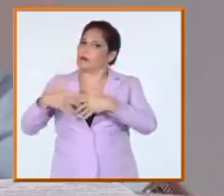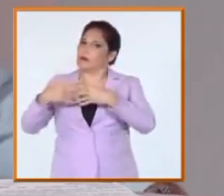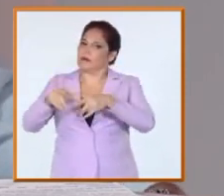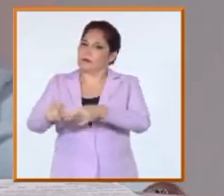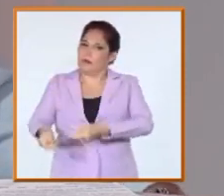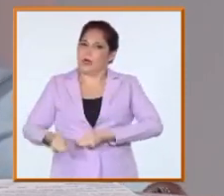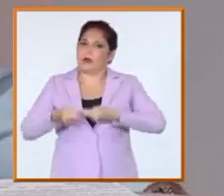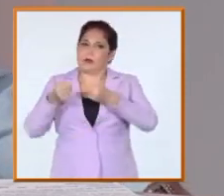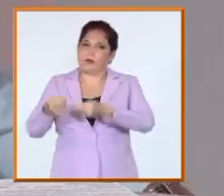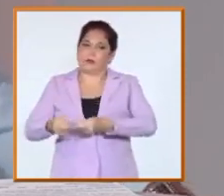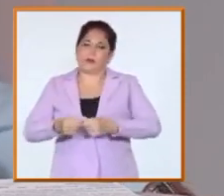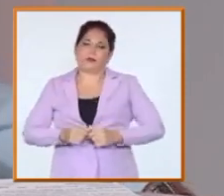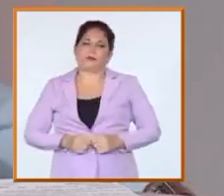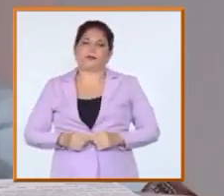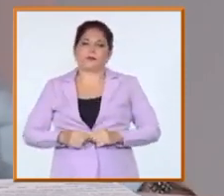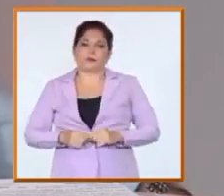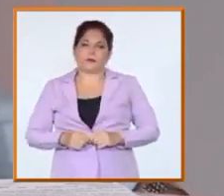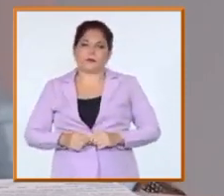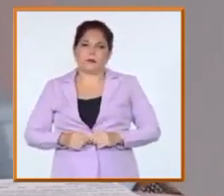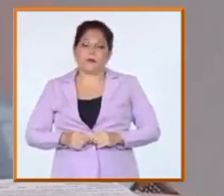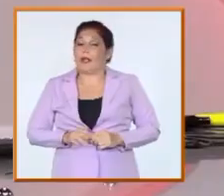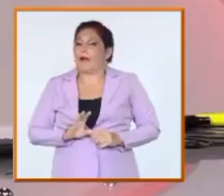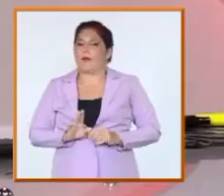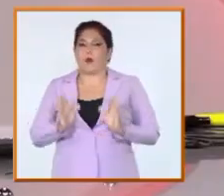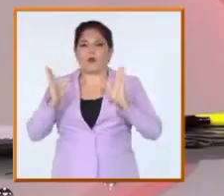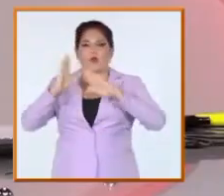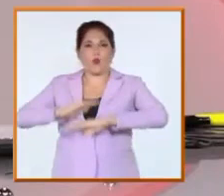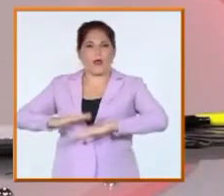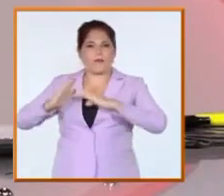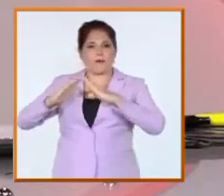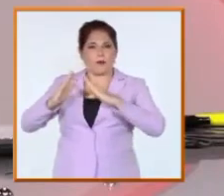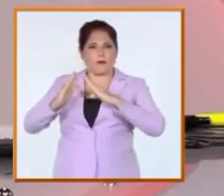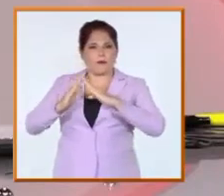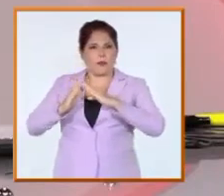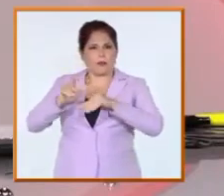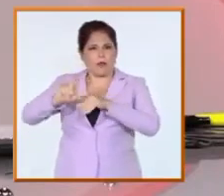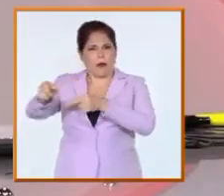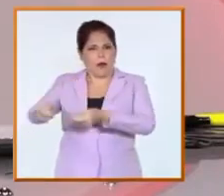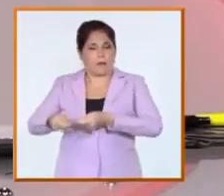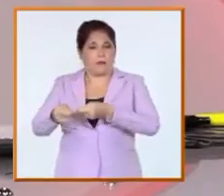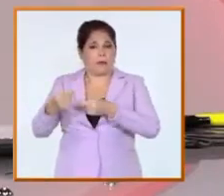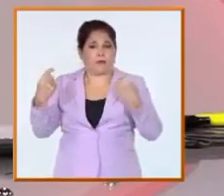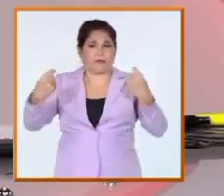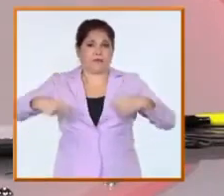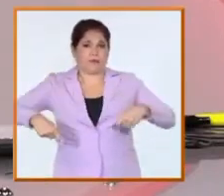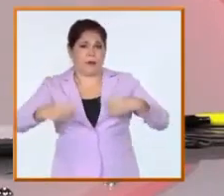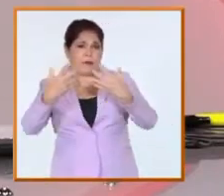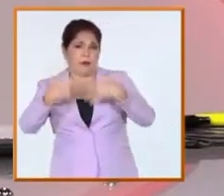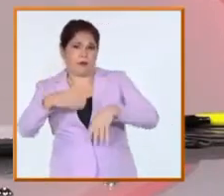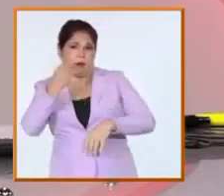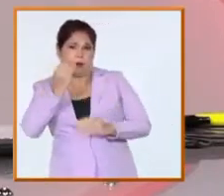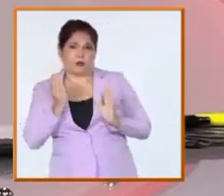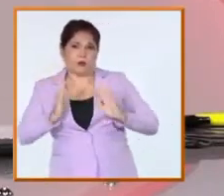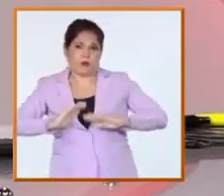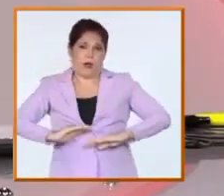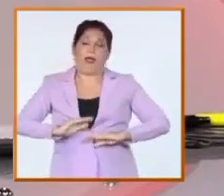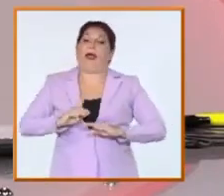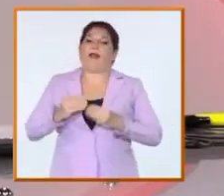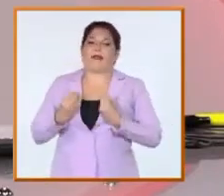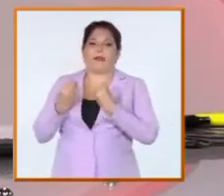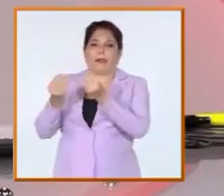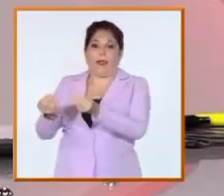de la fuerza en el campo en el caso de la de la de la vivienda también hay